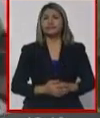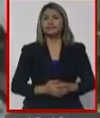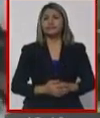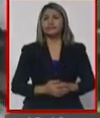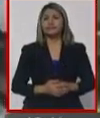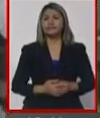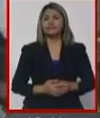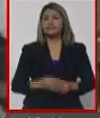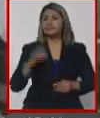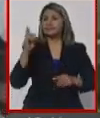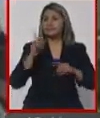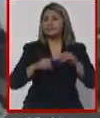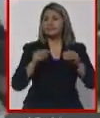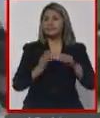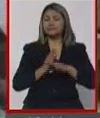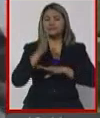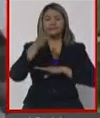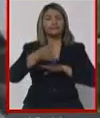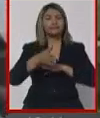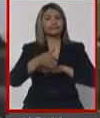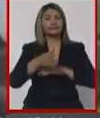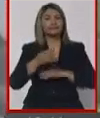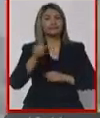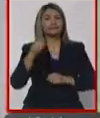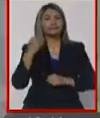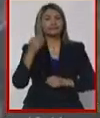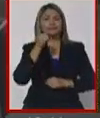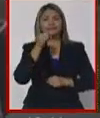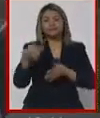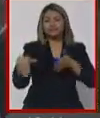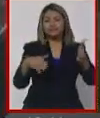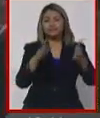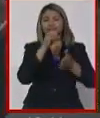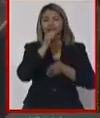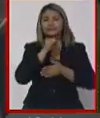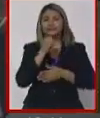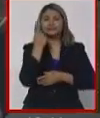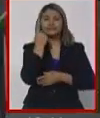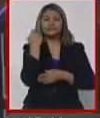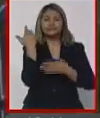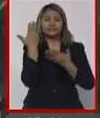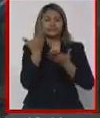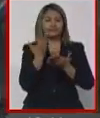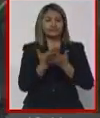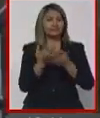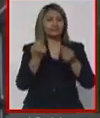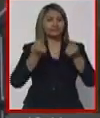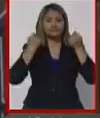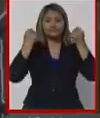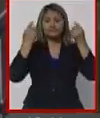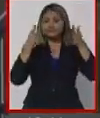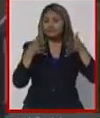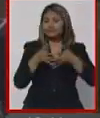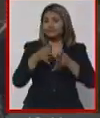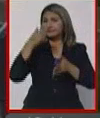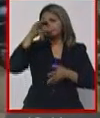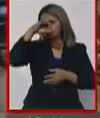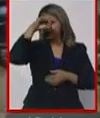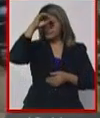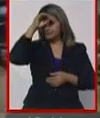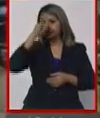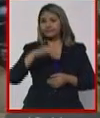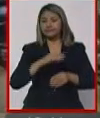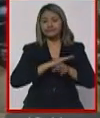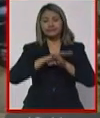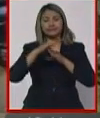Que no va a haber paso y que tenemos que ir por camino antiguo. He llegado recién de otro lugar y me he sorprendido con el bloqueo, yo no sabía nada de